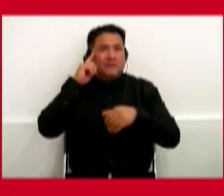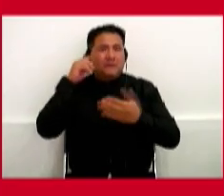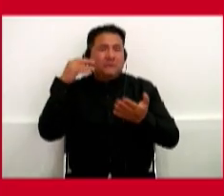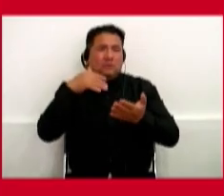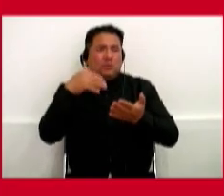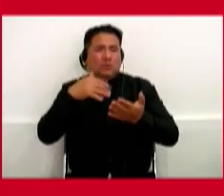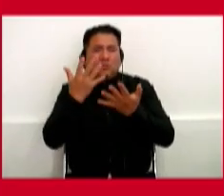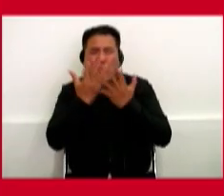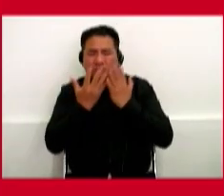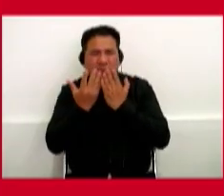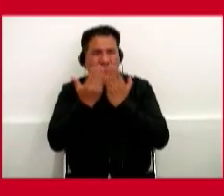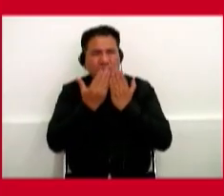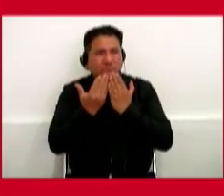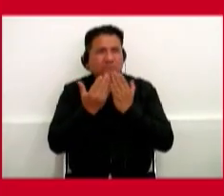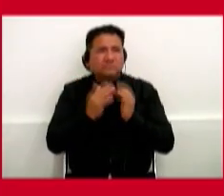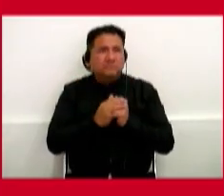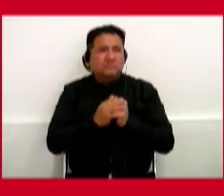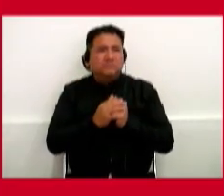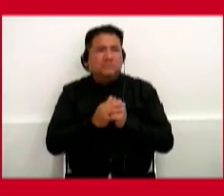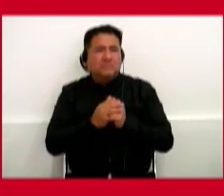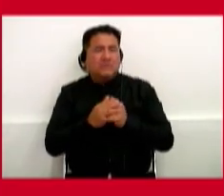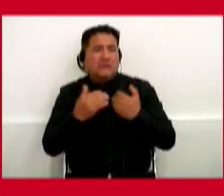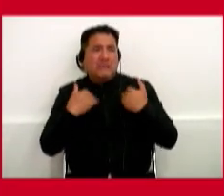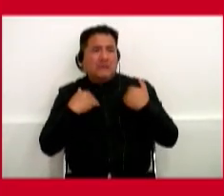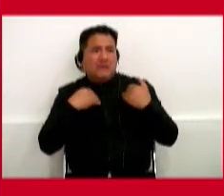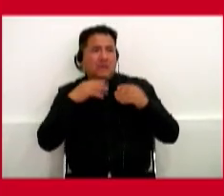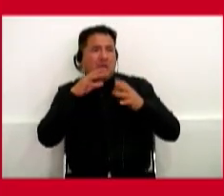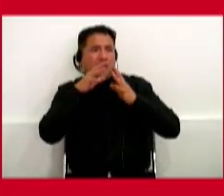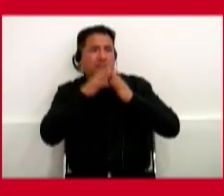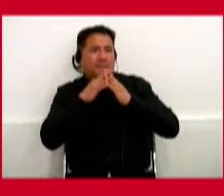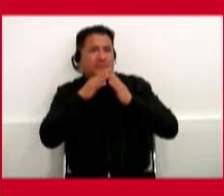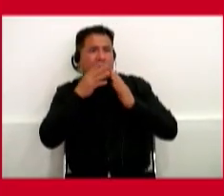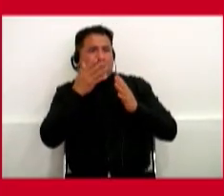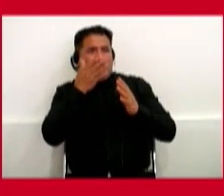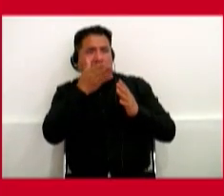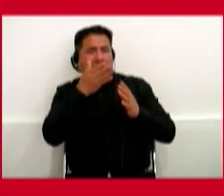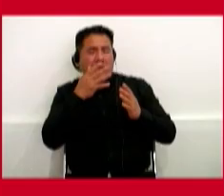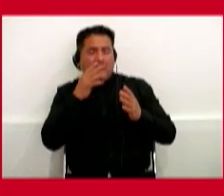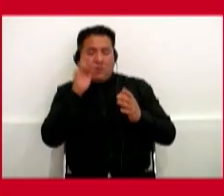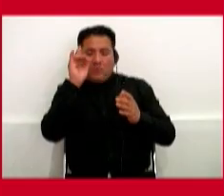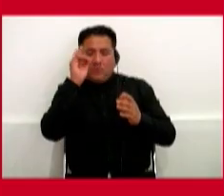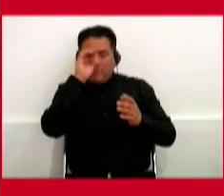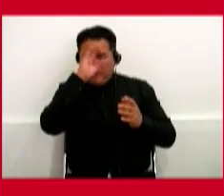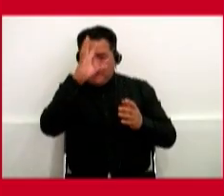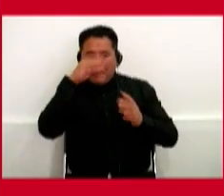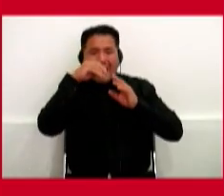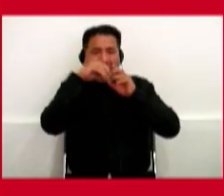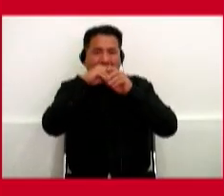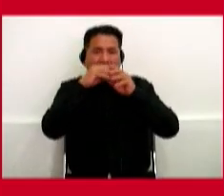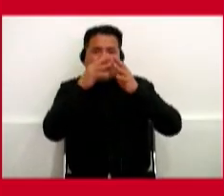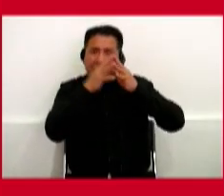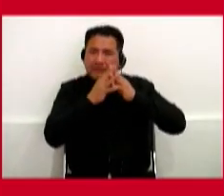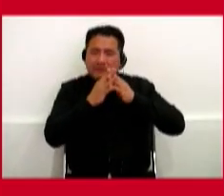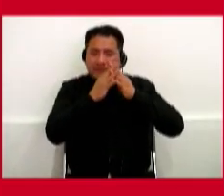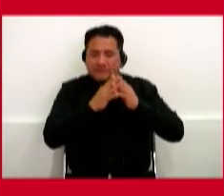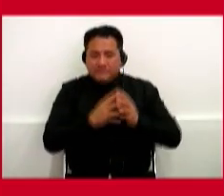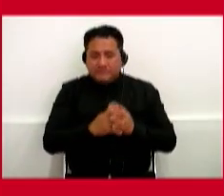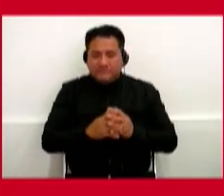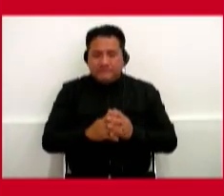Estados Unidos, mina de sublevel stopping con un bosamiento bastante interesante, complejo por lo demás. La extensión de la mina era más de